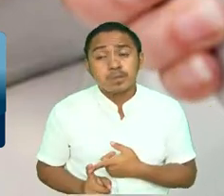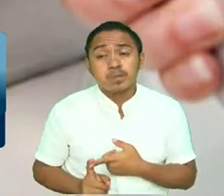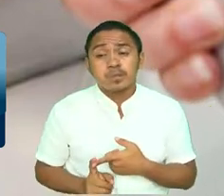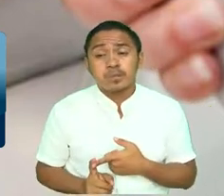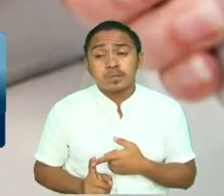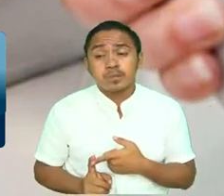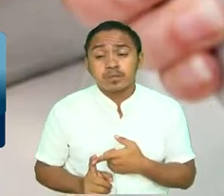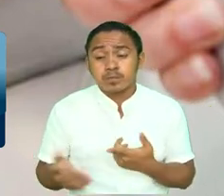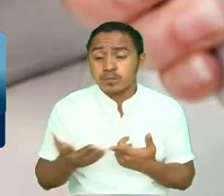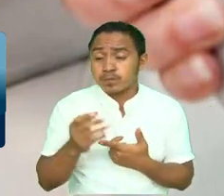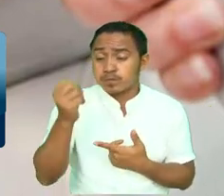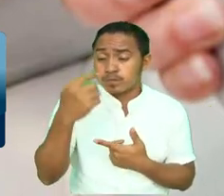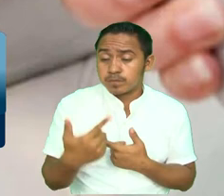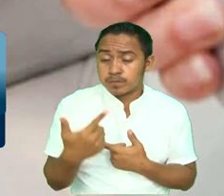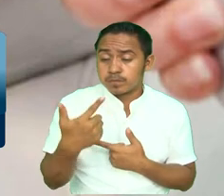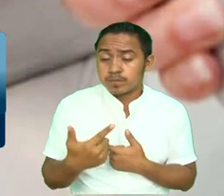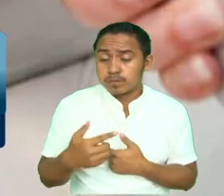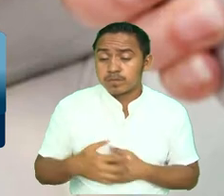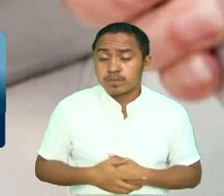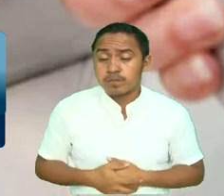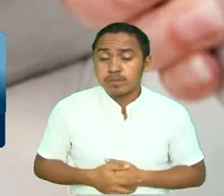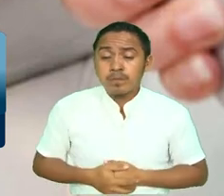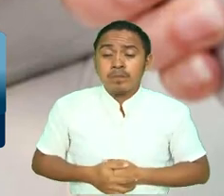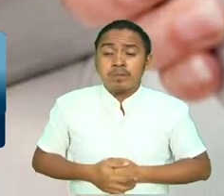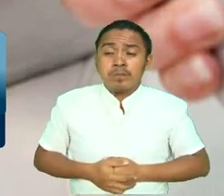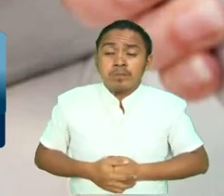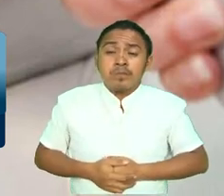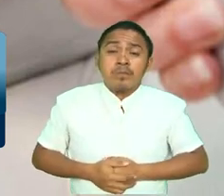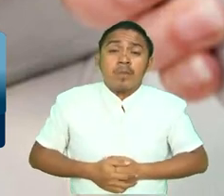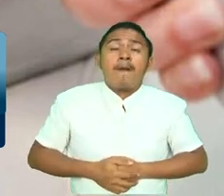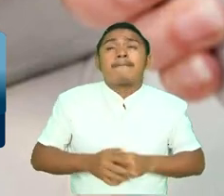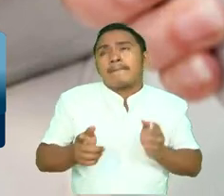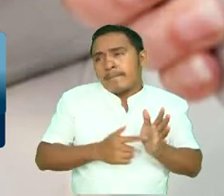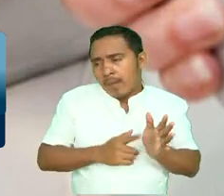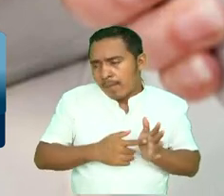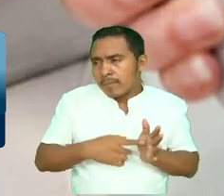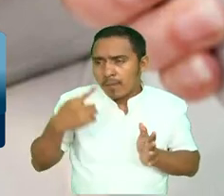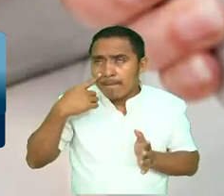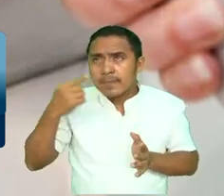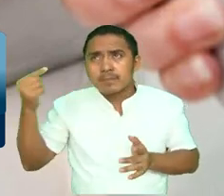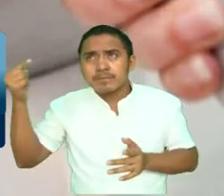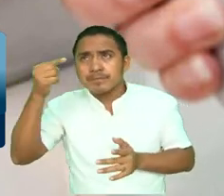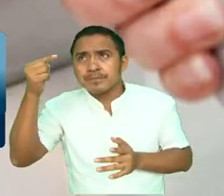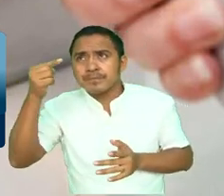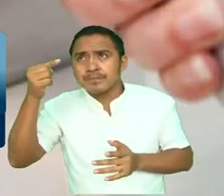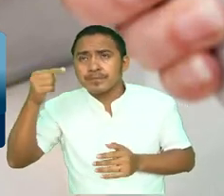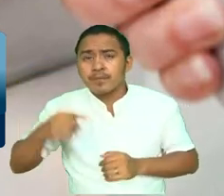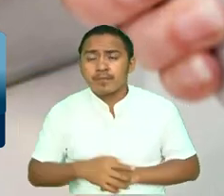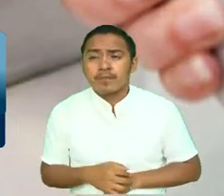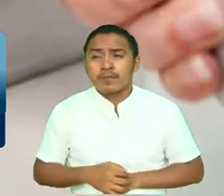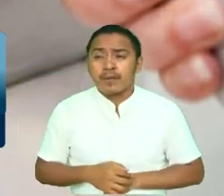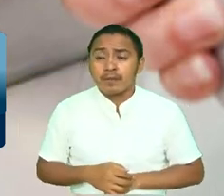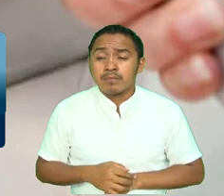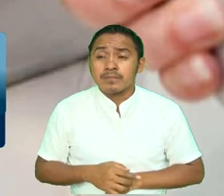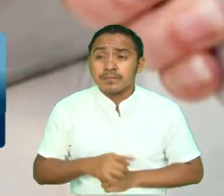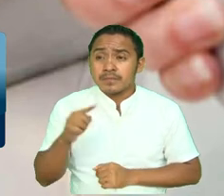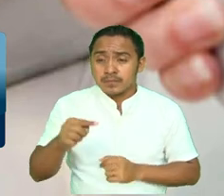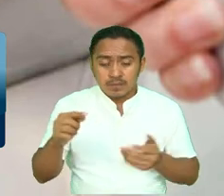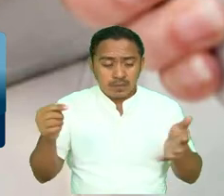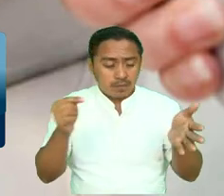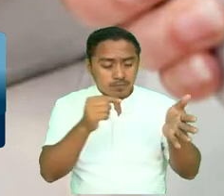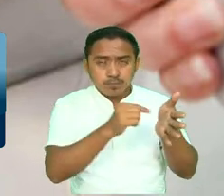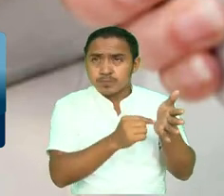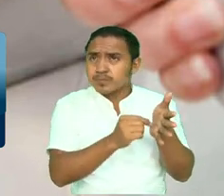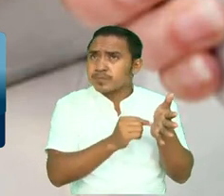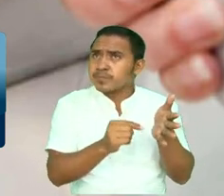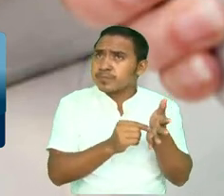es el grado de sudoración. Por ejemplo, esa prueba. Entonces, ahí vemos lo que es la se está marcando. En ese paciente se marcó el área de la